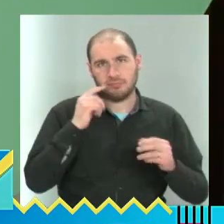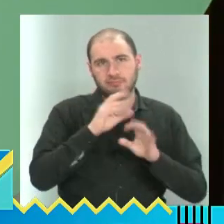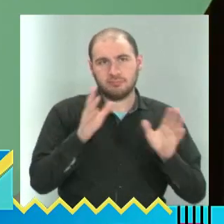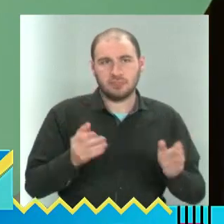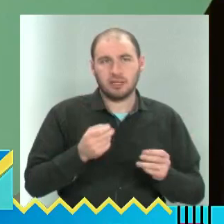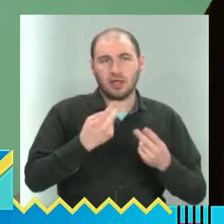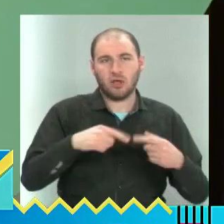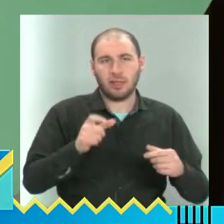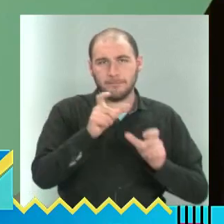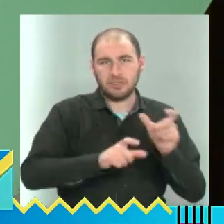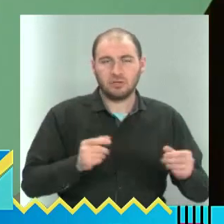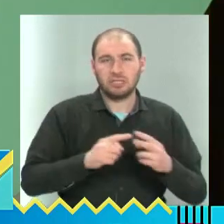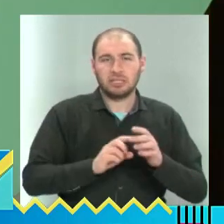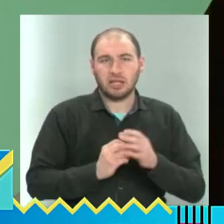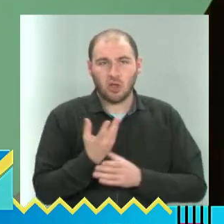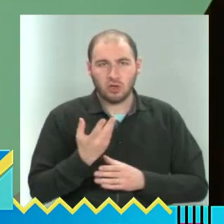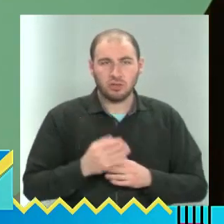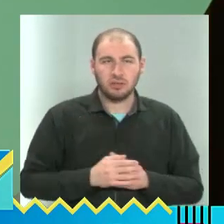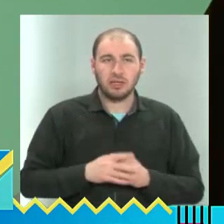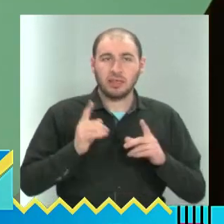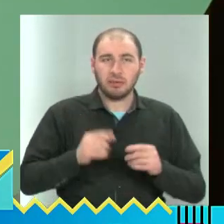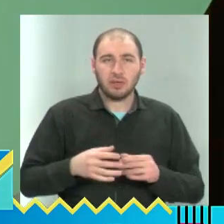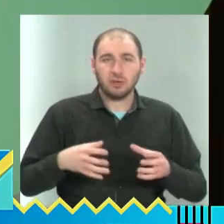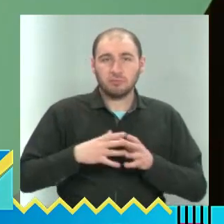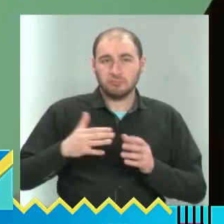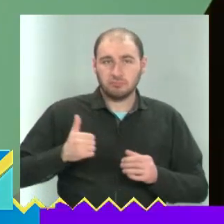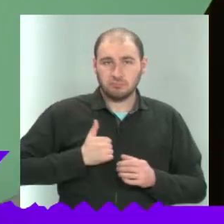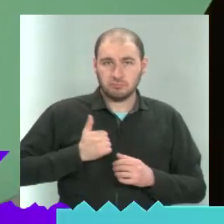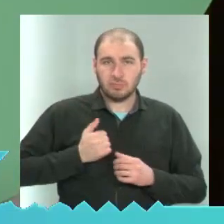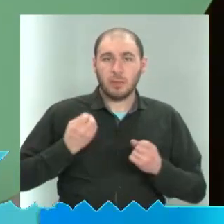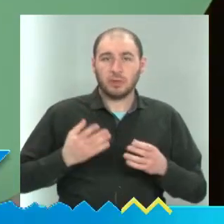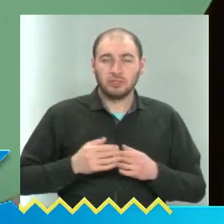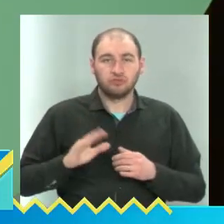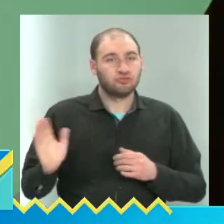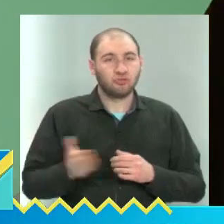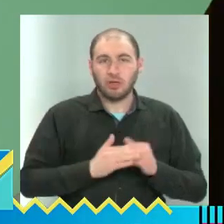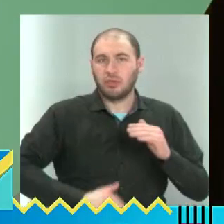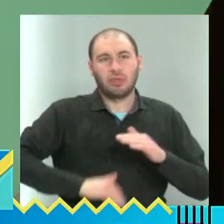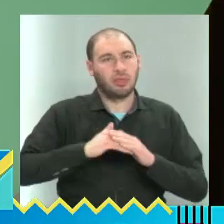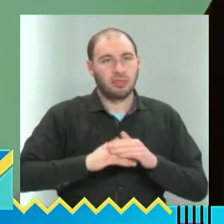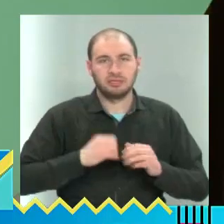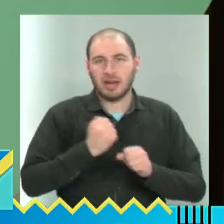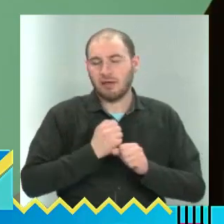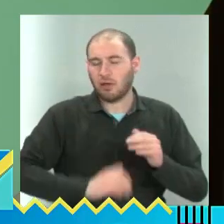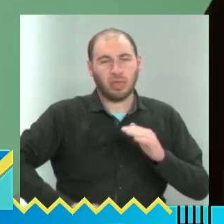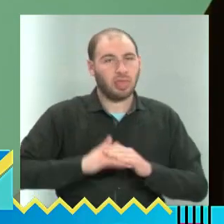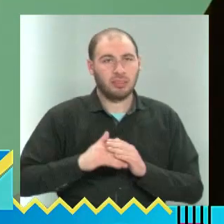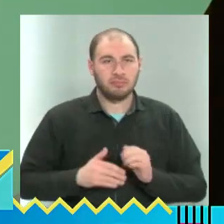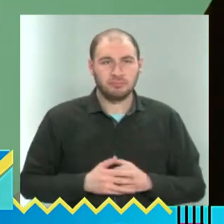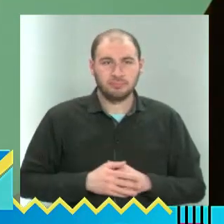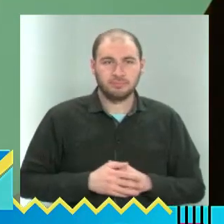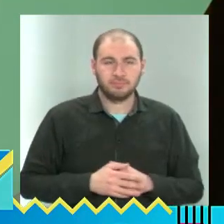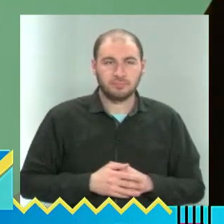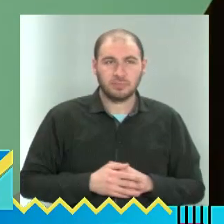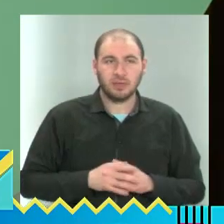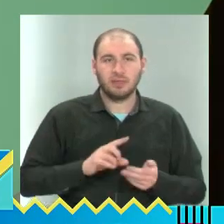de recursos humanos, tecnológicos, incluso de la fuerza de seguridad, porque estamos todos a tope, digamos, de trabajo,